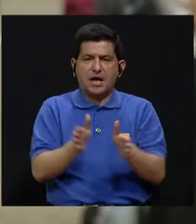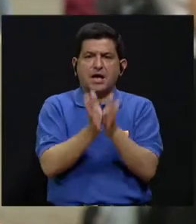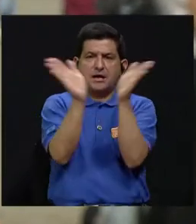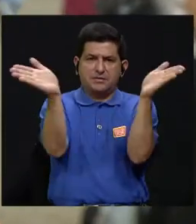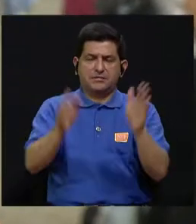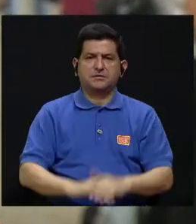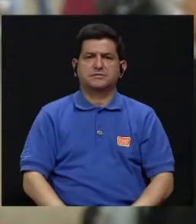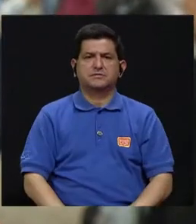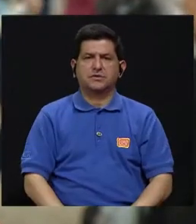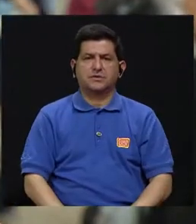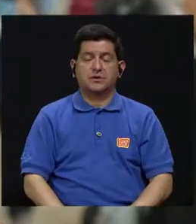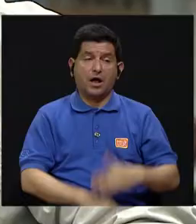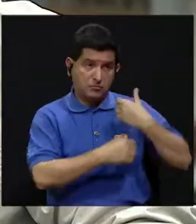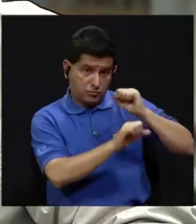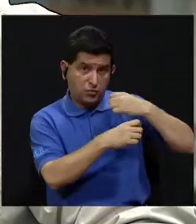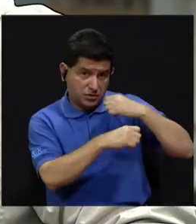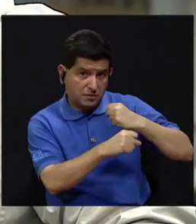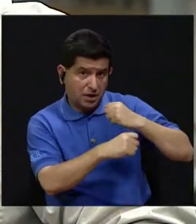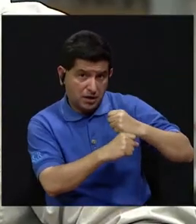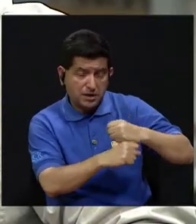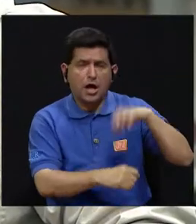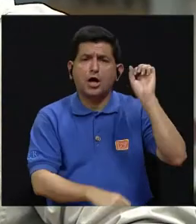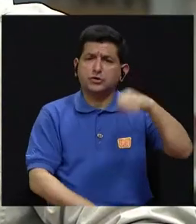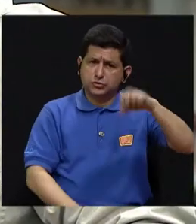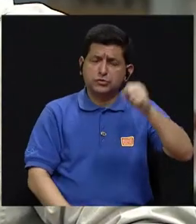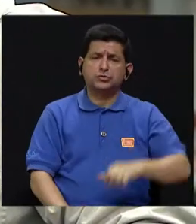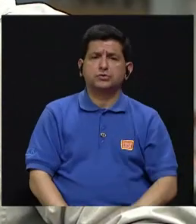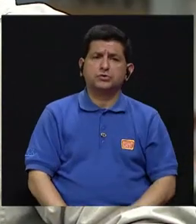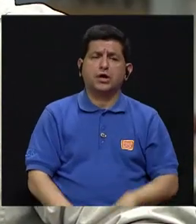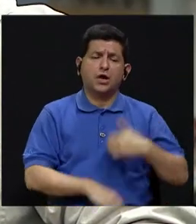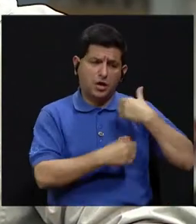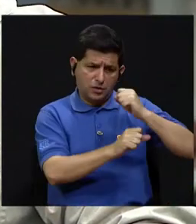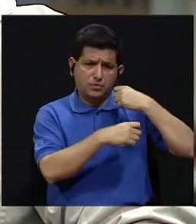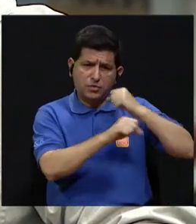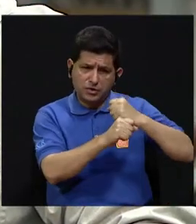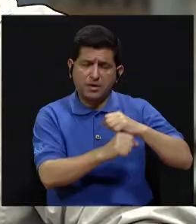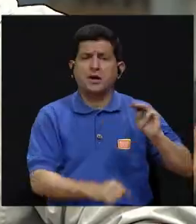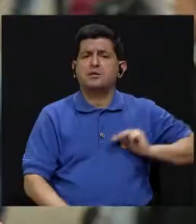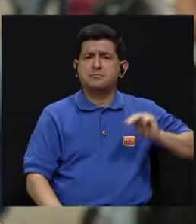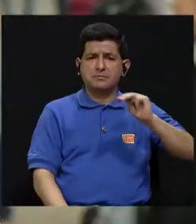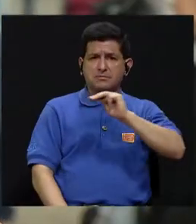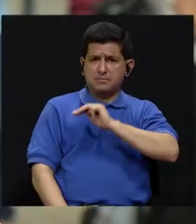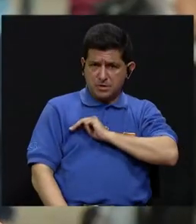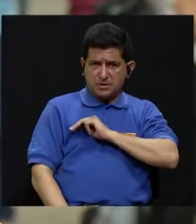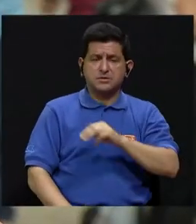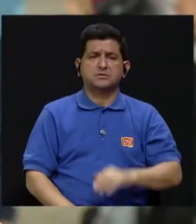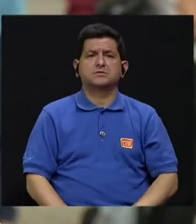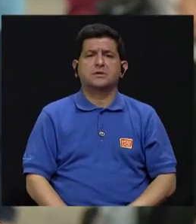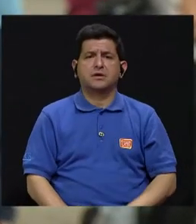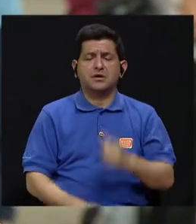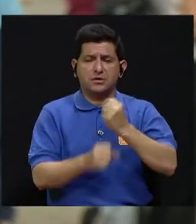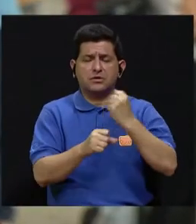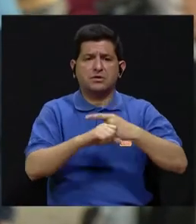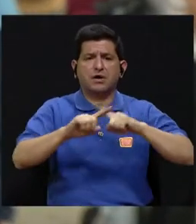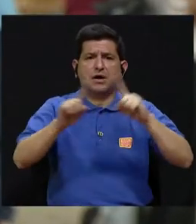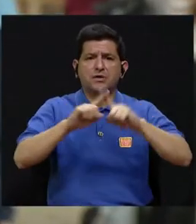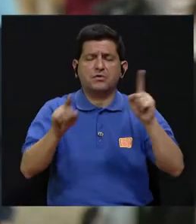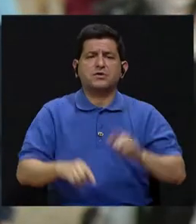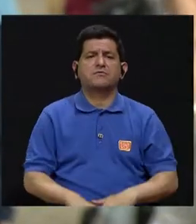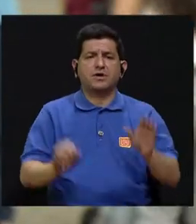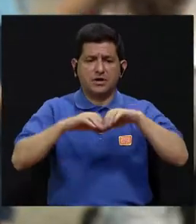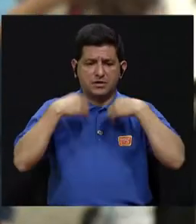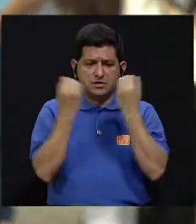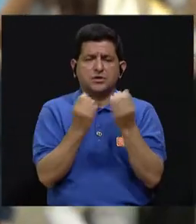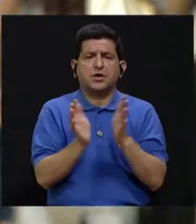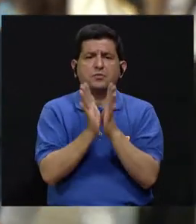al público en general también cuando municipalidades y... sí, bueno, municipalidades, ministerios, trabajamos con diferentes